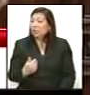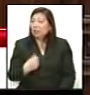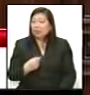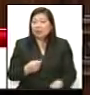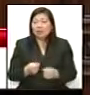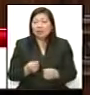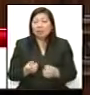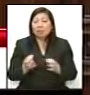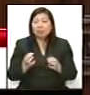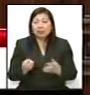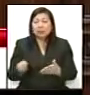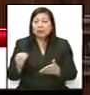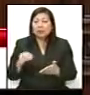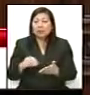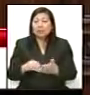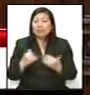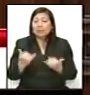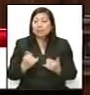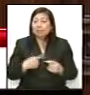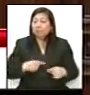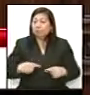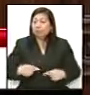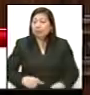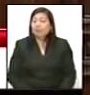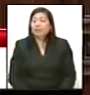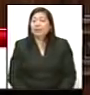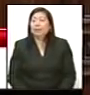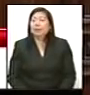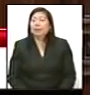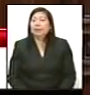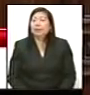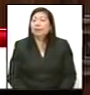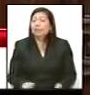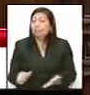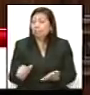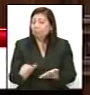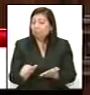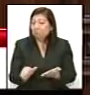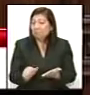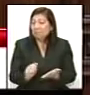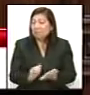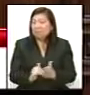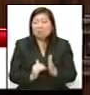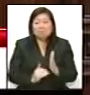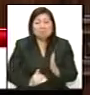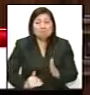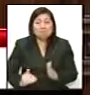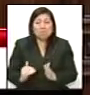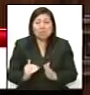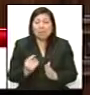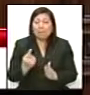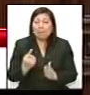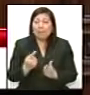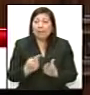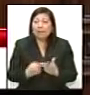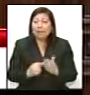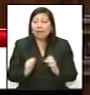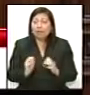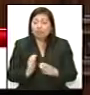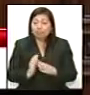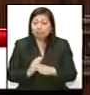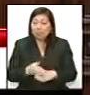mecanismos convencionales de ser dirigido. O sea, los diseños son al máximo para que ahí